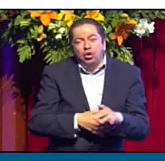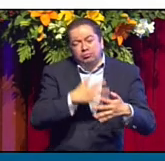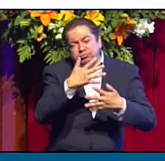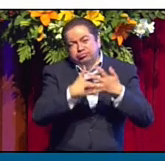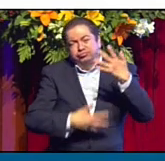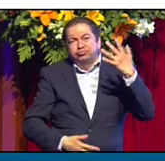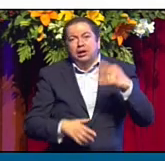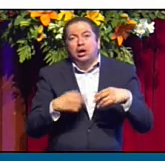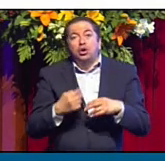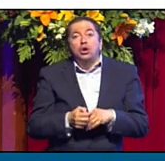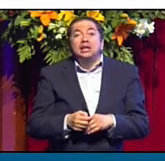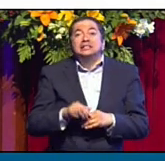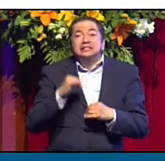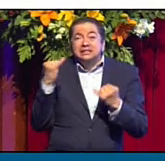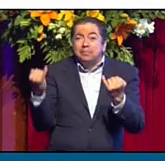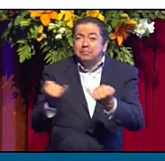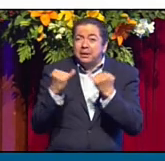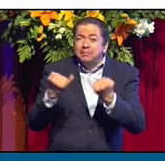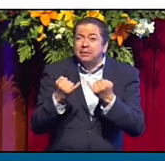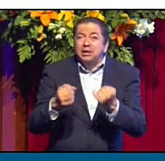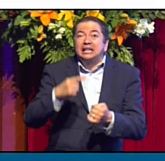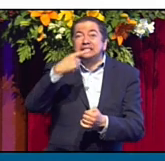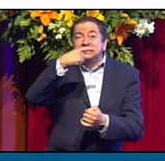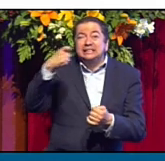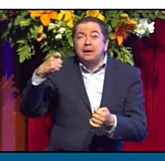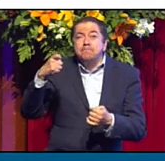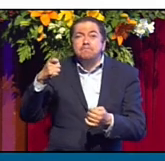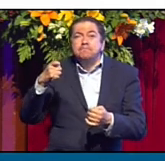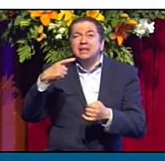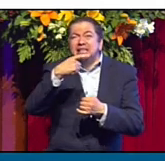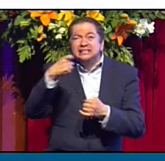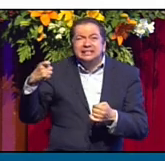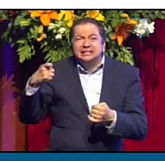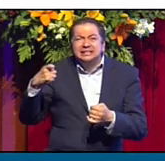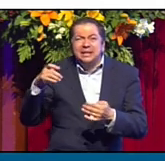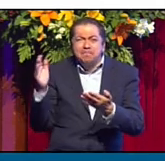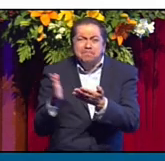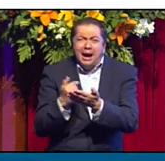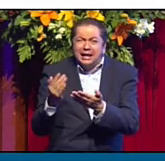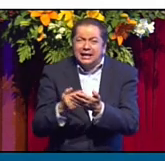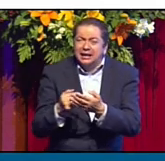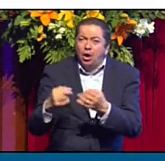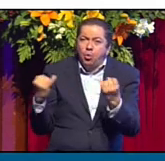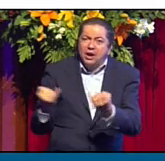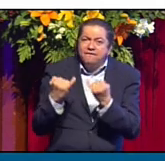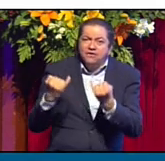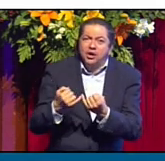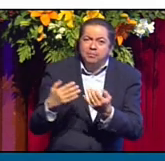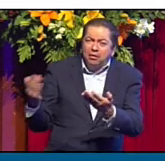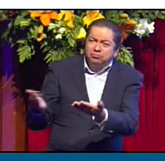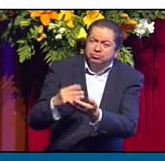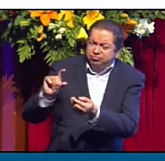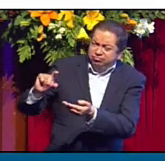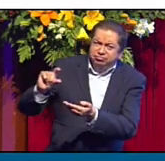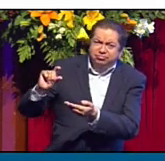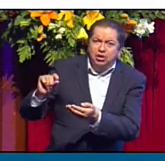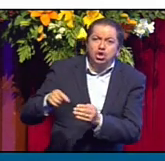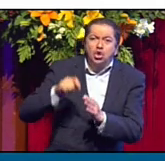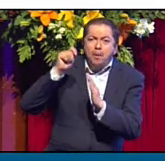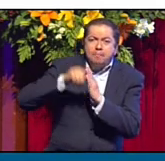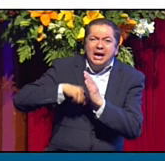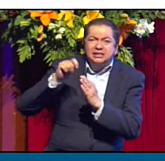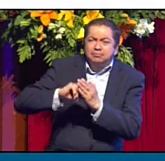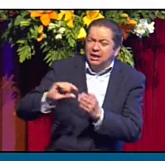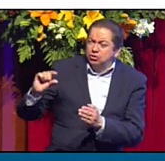corporación. Cada vez que nos entregan un informe son menos de 100 páginas. ¿O me equivoco? Cada vez que nos entregan, todos los meses nos entregan